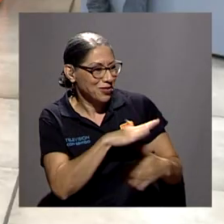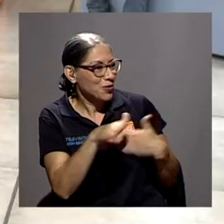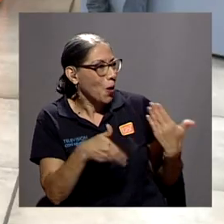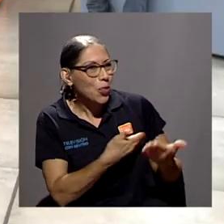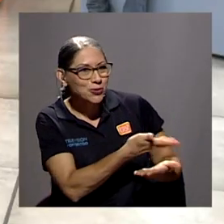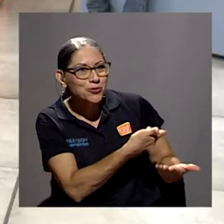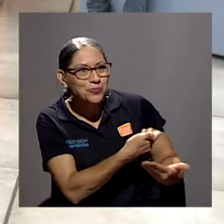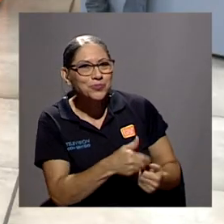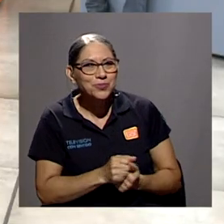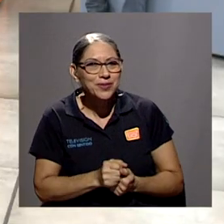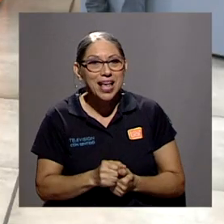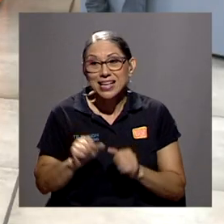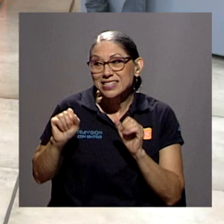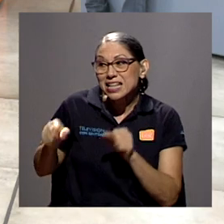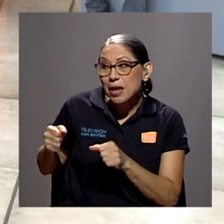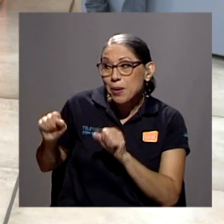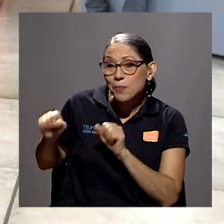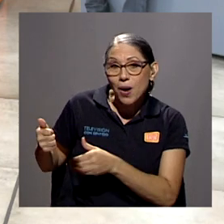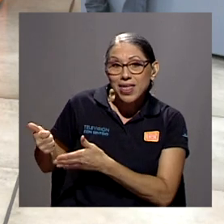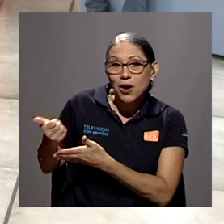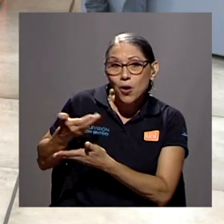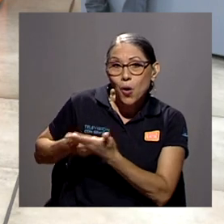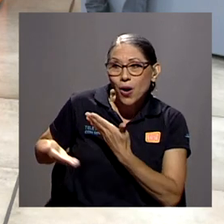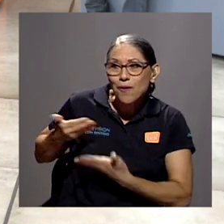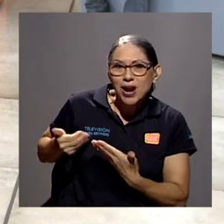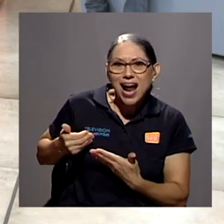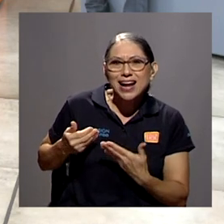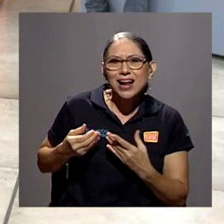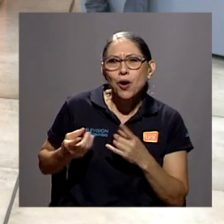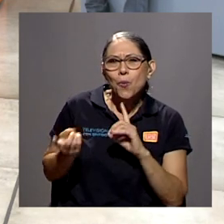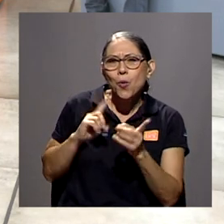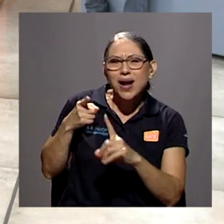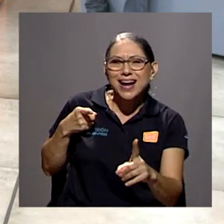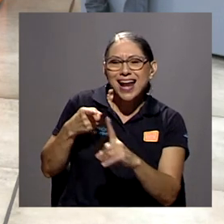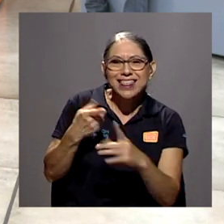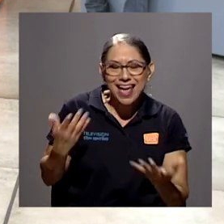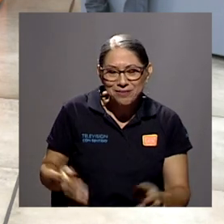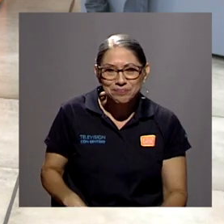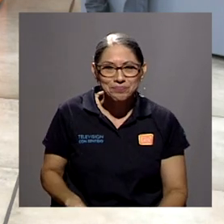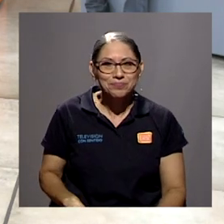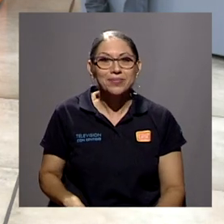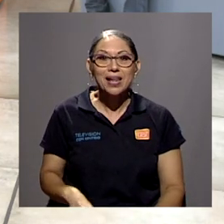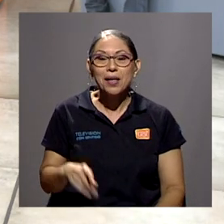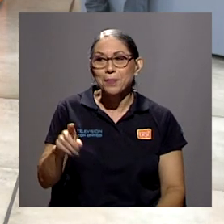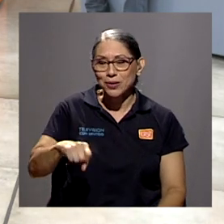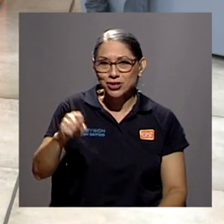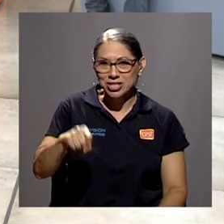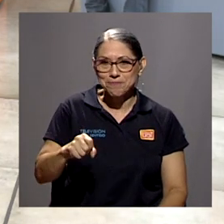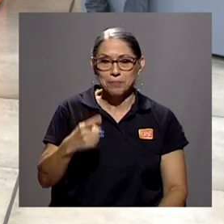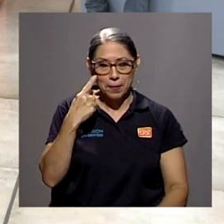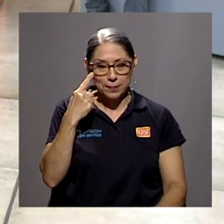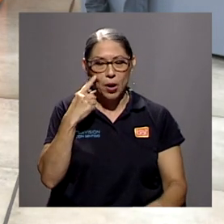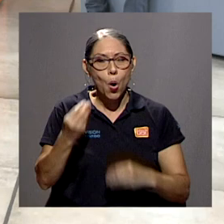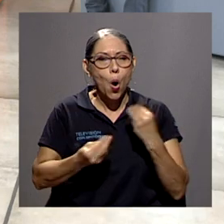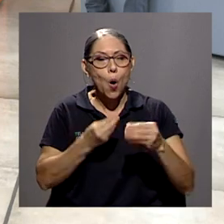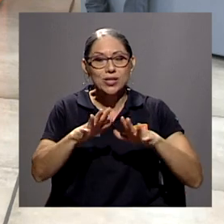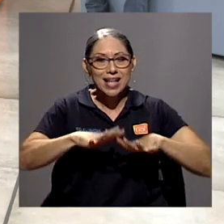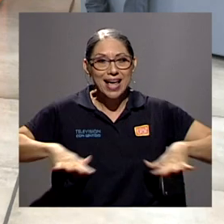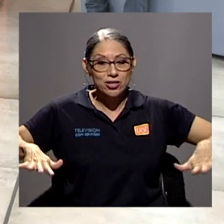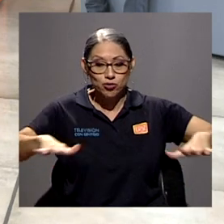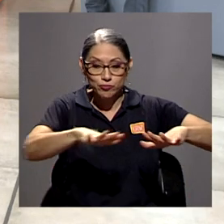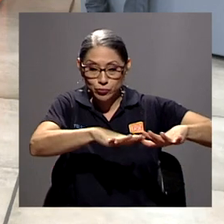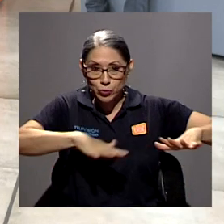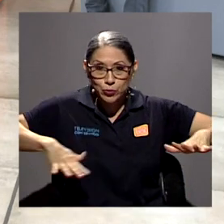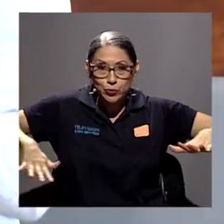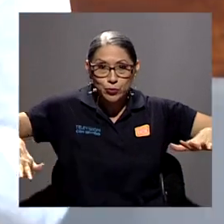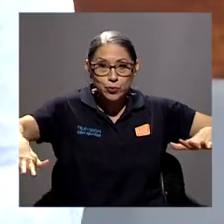me puede colaborar tal vez luego dando como la impresión de cualidad pero si la ley está conformada la siguiente manera en el centro está